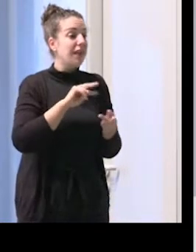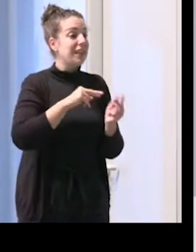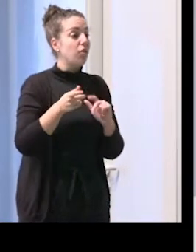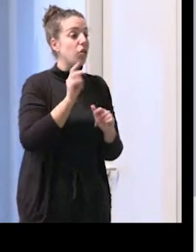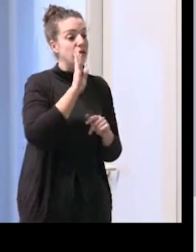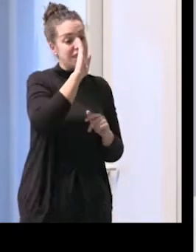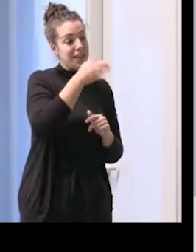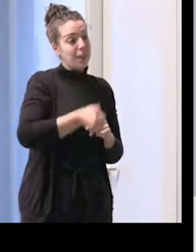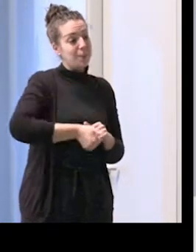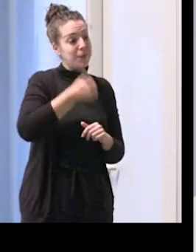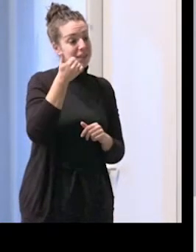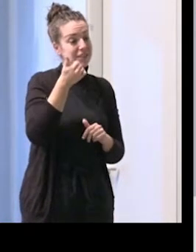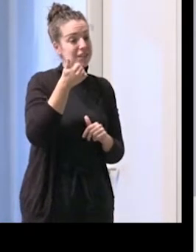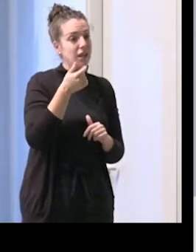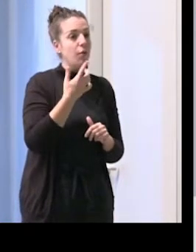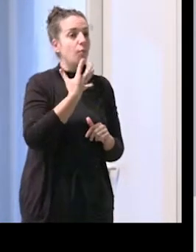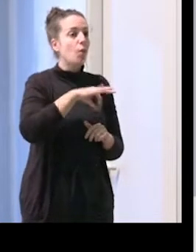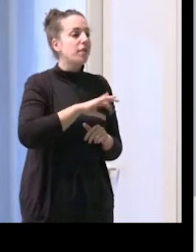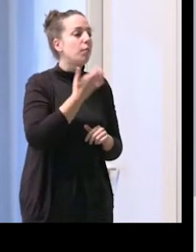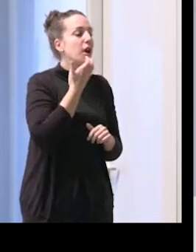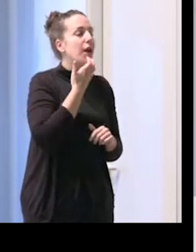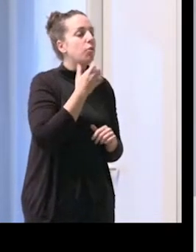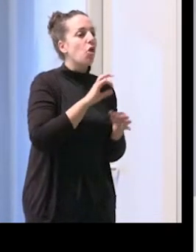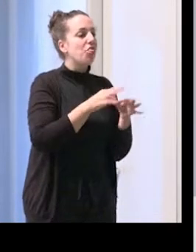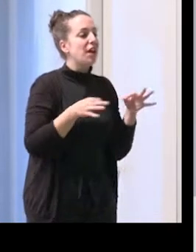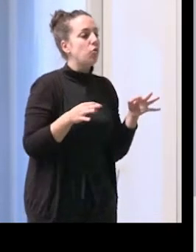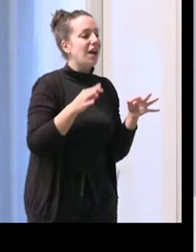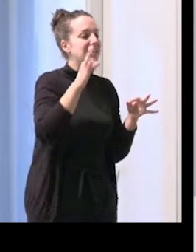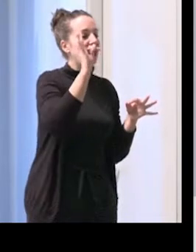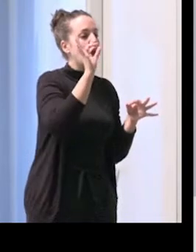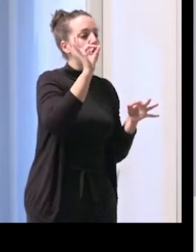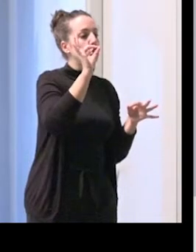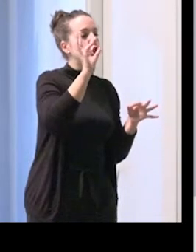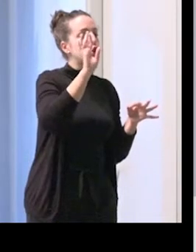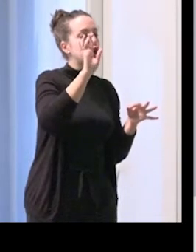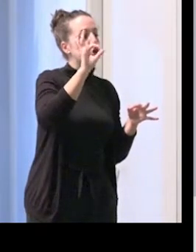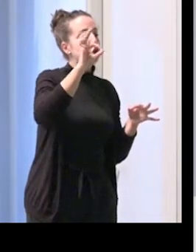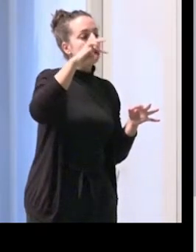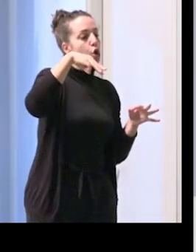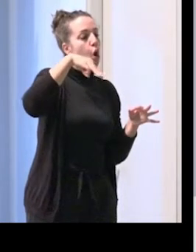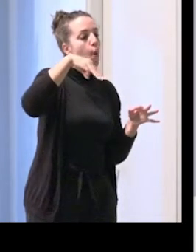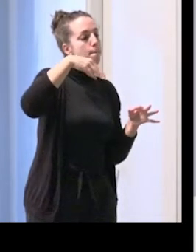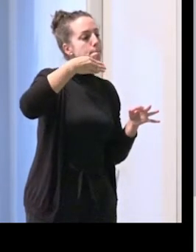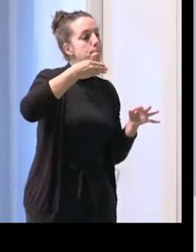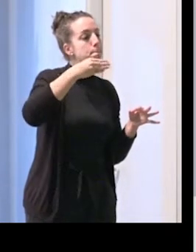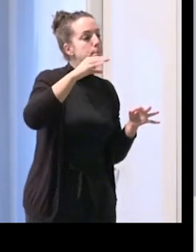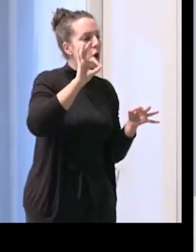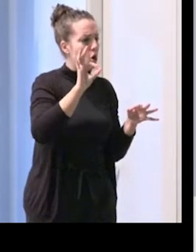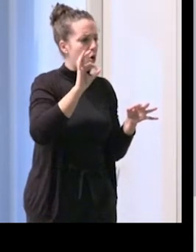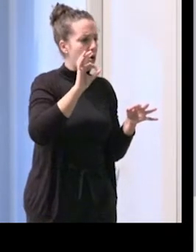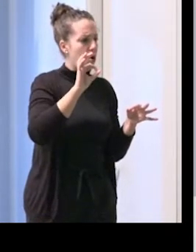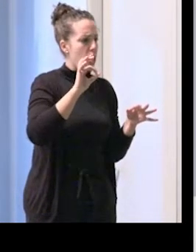al castellano o al español sería célula tronco, porque en realidad la palabra stem quiere decir tronco